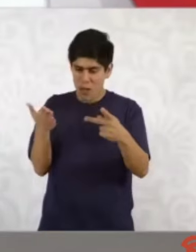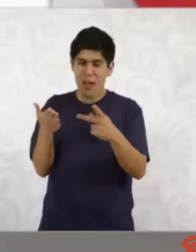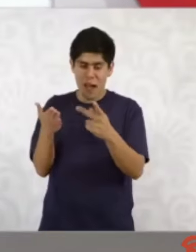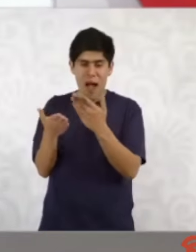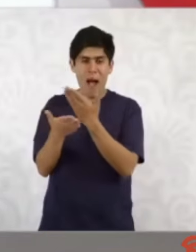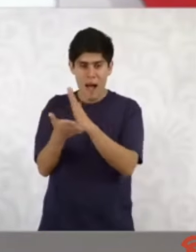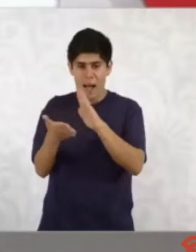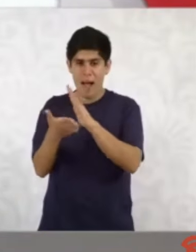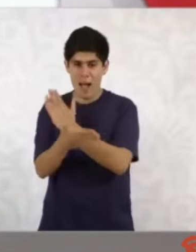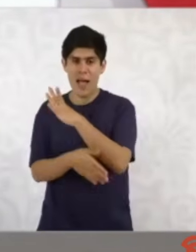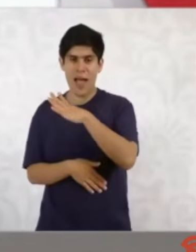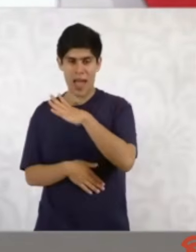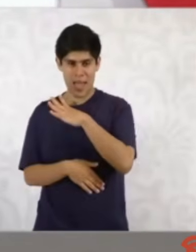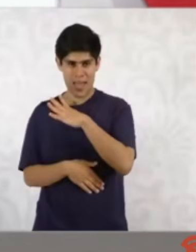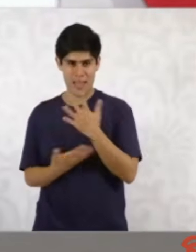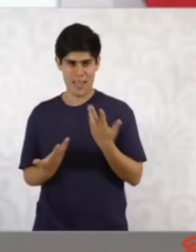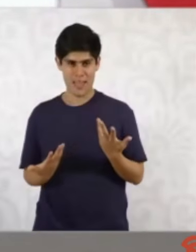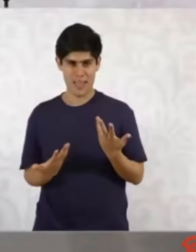prensa escrita.